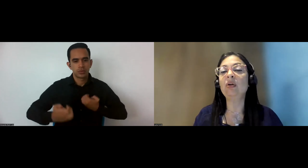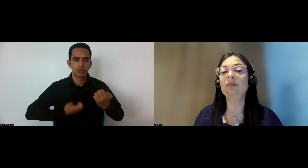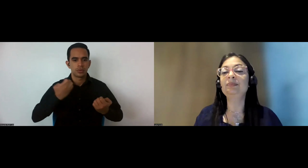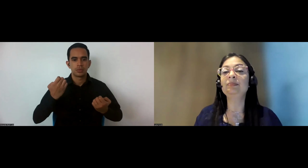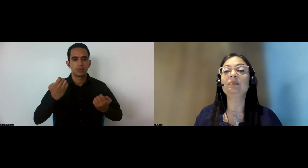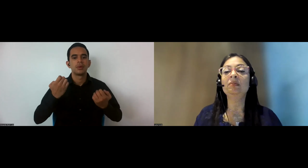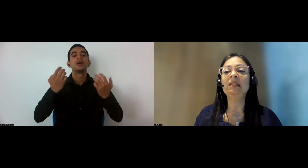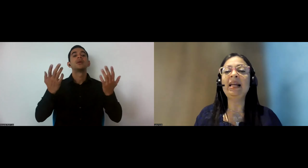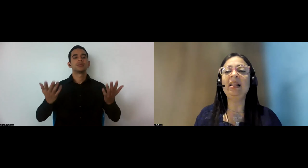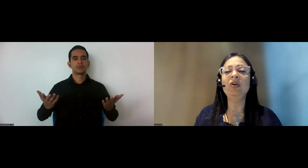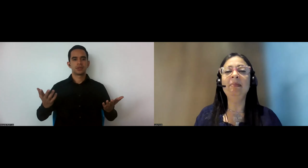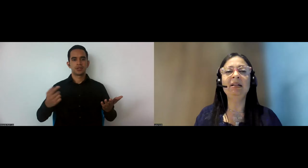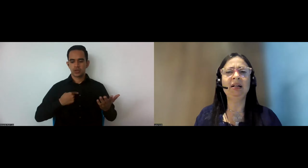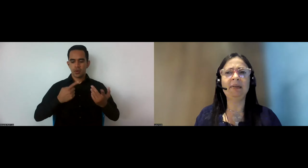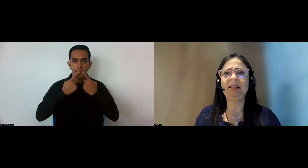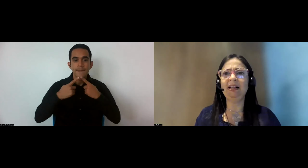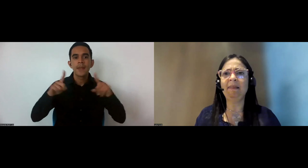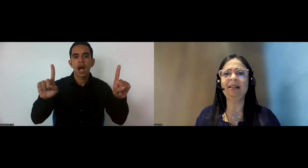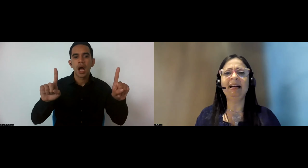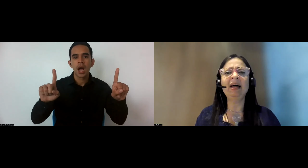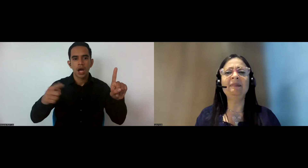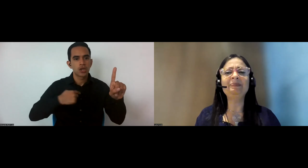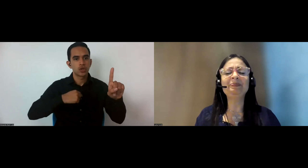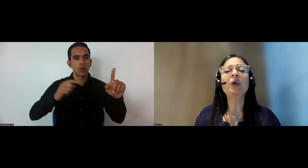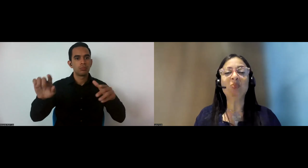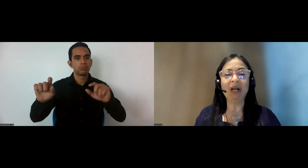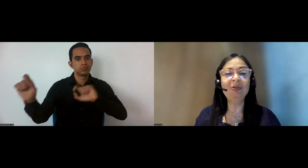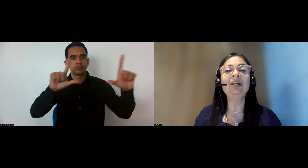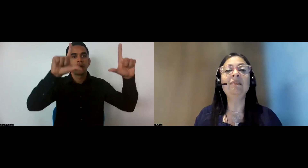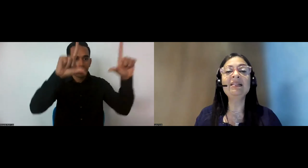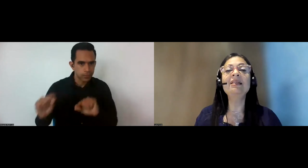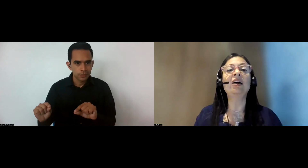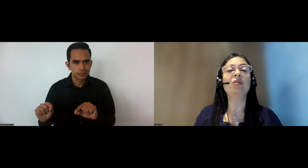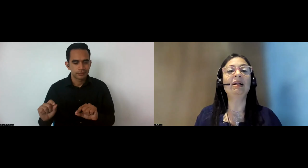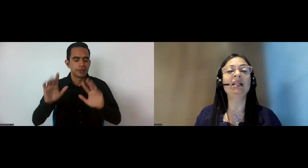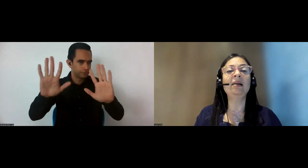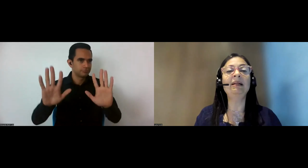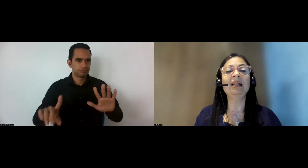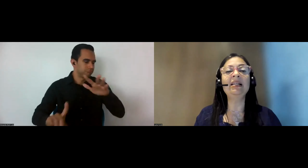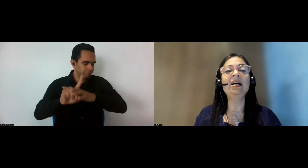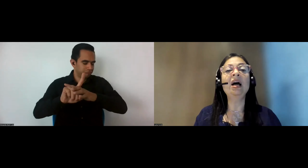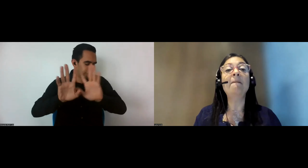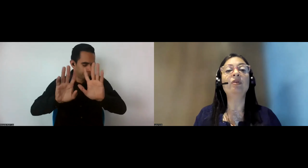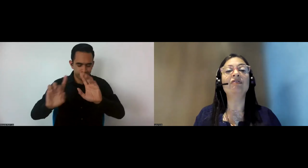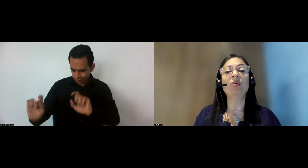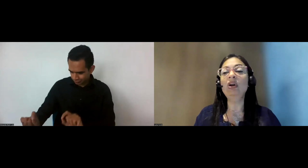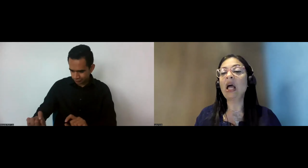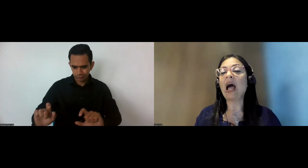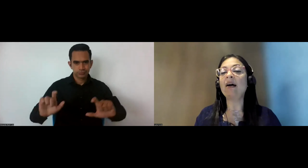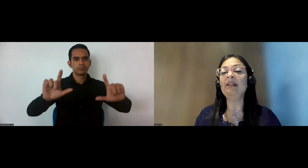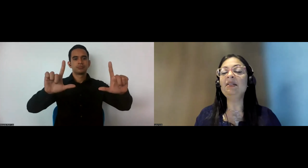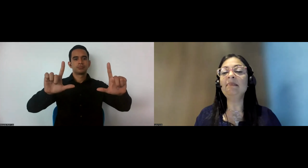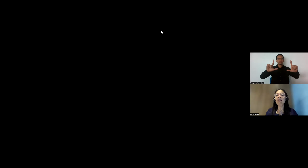lograrlo. Dejé de compartir repentinamente, ¿verdad? Vuelvo otra vez. Compartir la pantalla, por